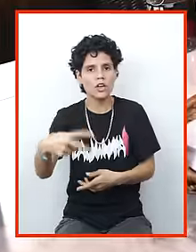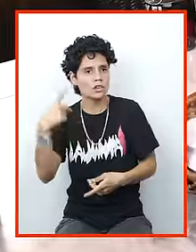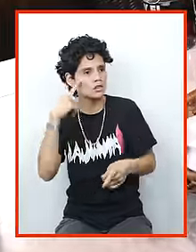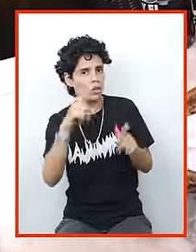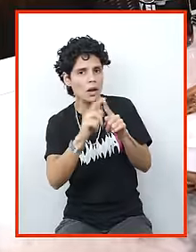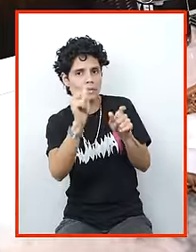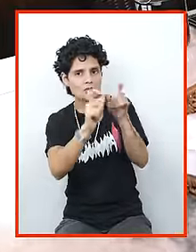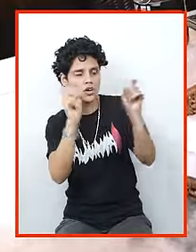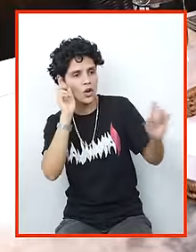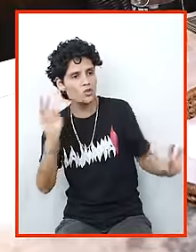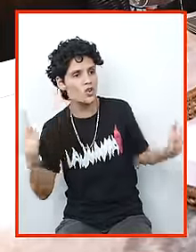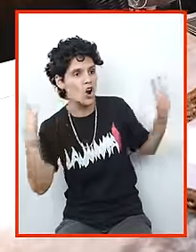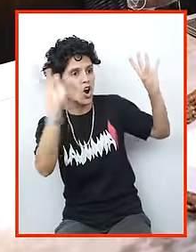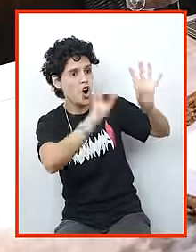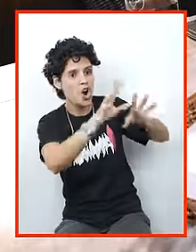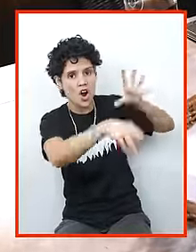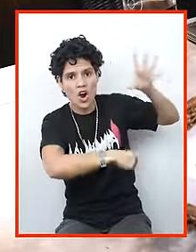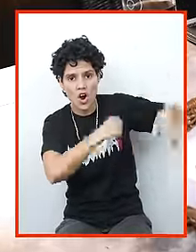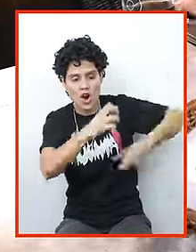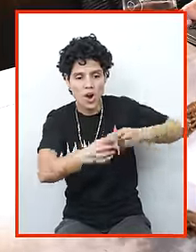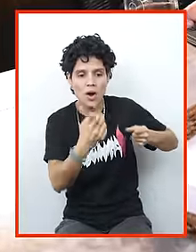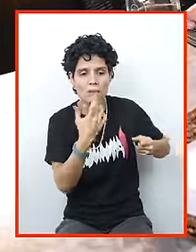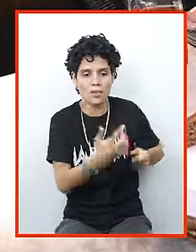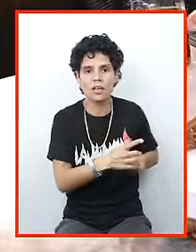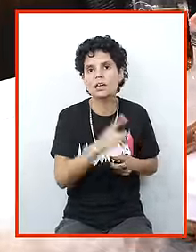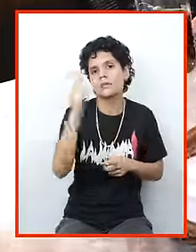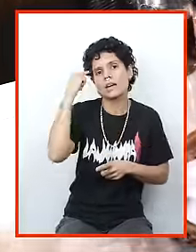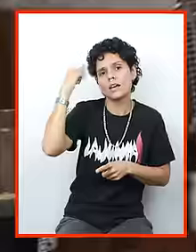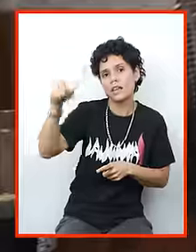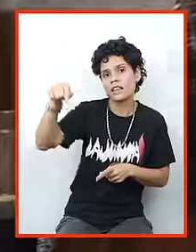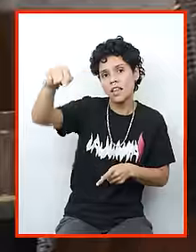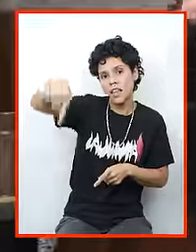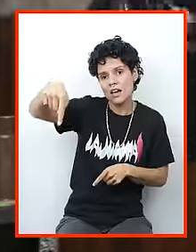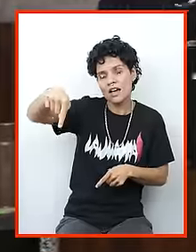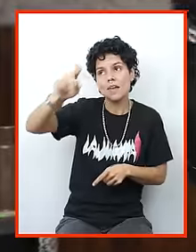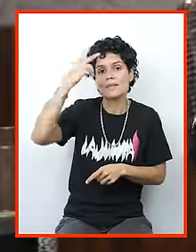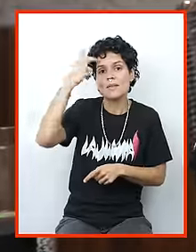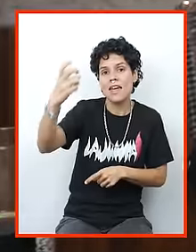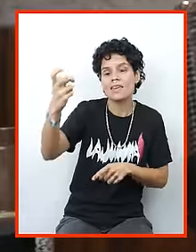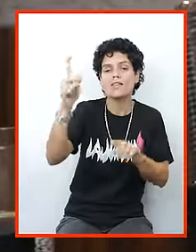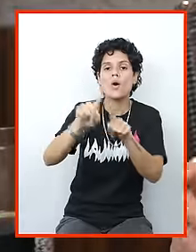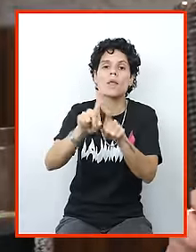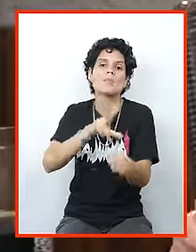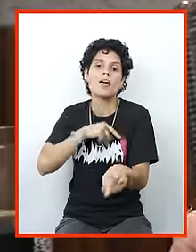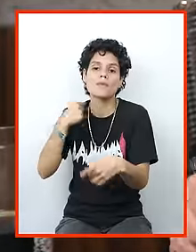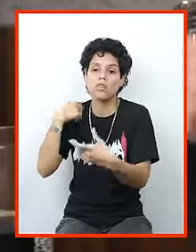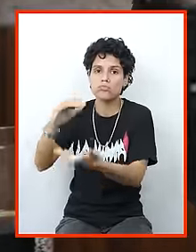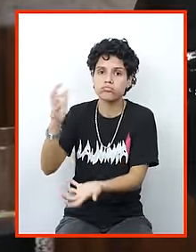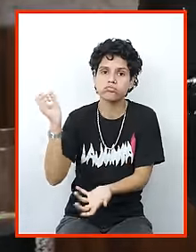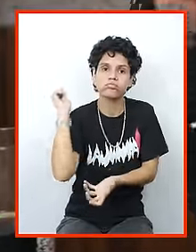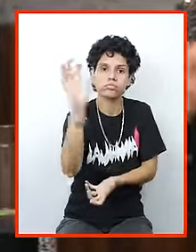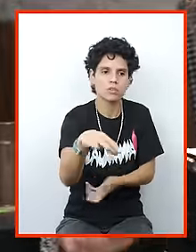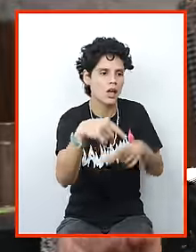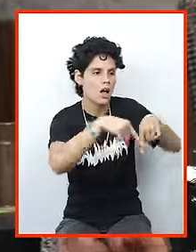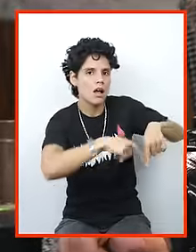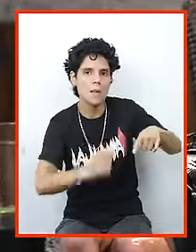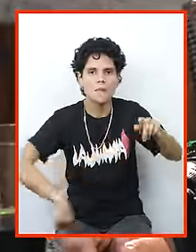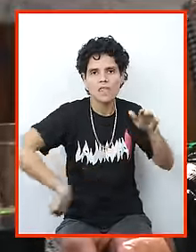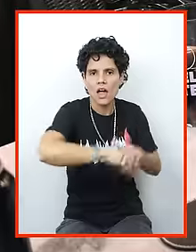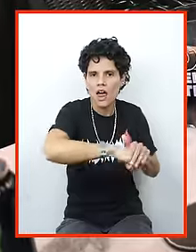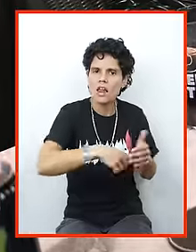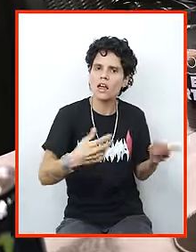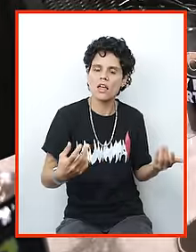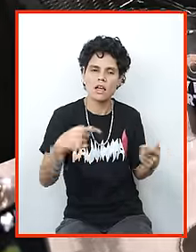Pobre Simi, bueno. Entonces, no, es que quiero hacer el punto, que mientras en México te tiran un Doctor Simi como oculto y todo, aquí lo agarran a matar la raja,